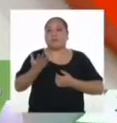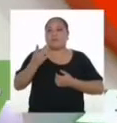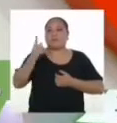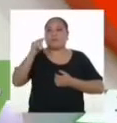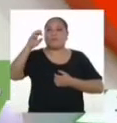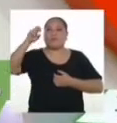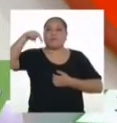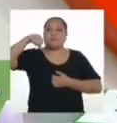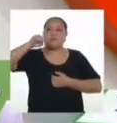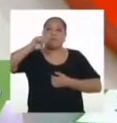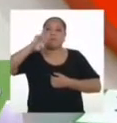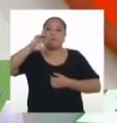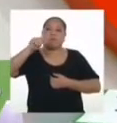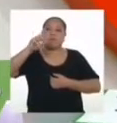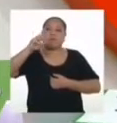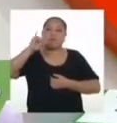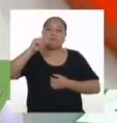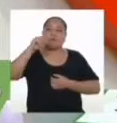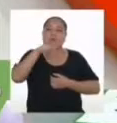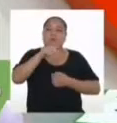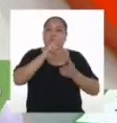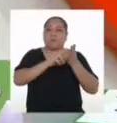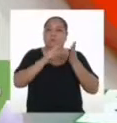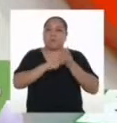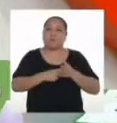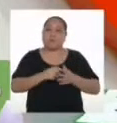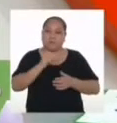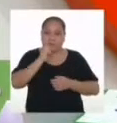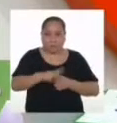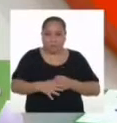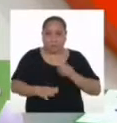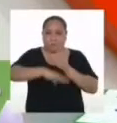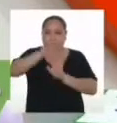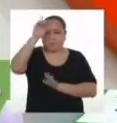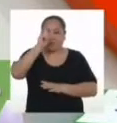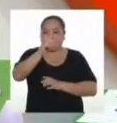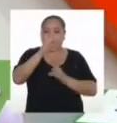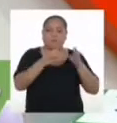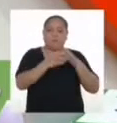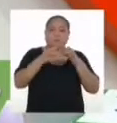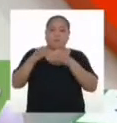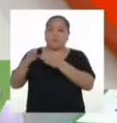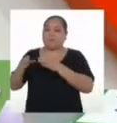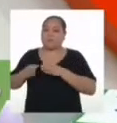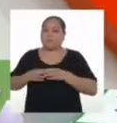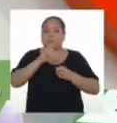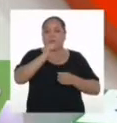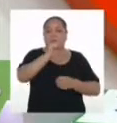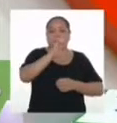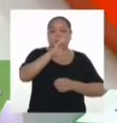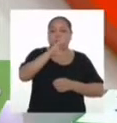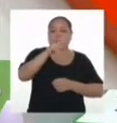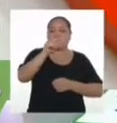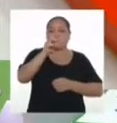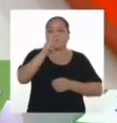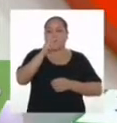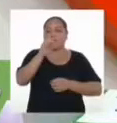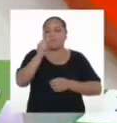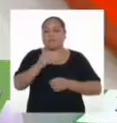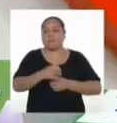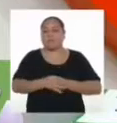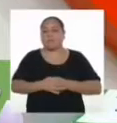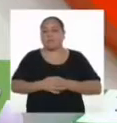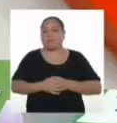Transsectorial, de acuerdo con el texto, quiere decir que abarca a más de un sector en un tema o asunto que los involucra